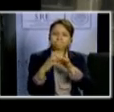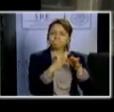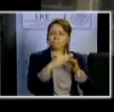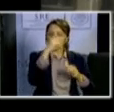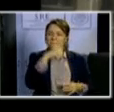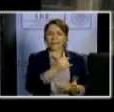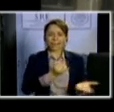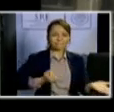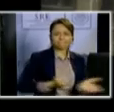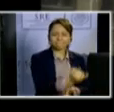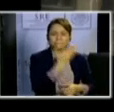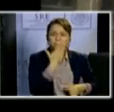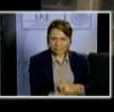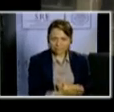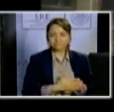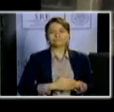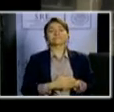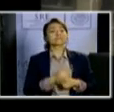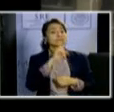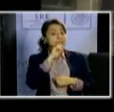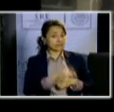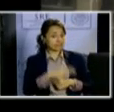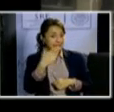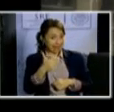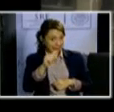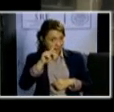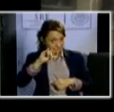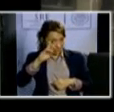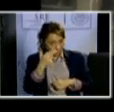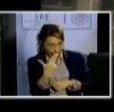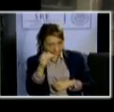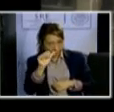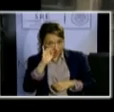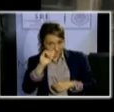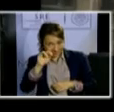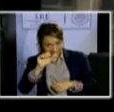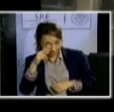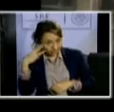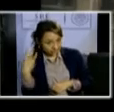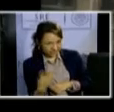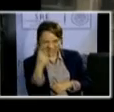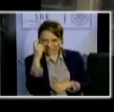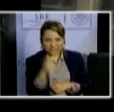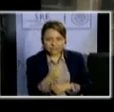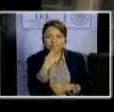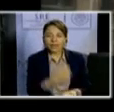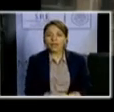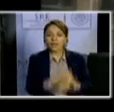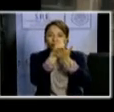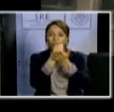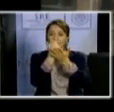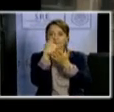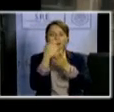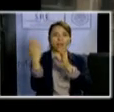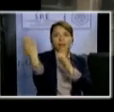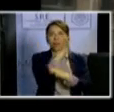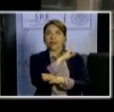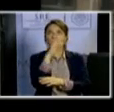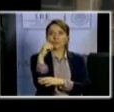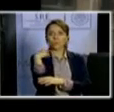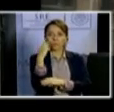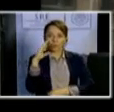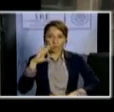globales. Hábitat 3 también favorece las sinergias vis a vis el cambio climático, porque genera una visión renovada